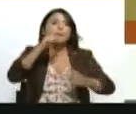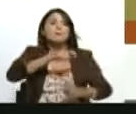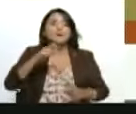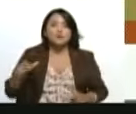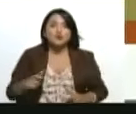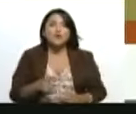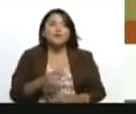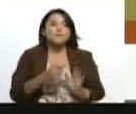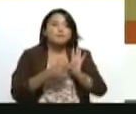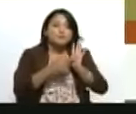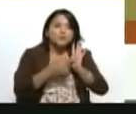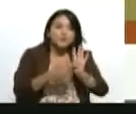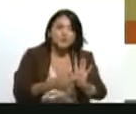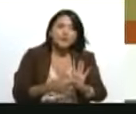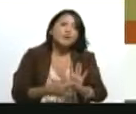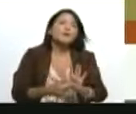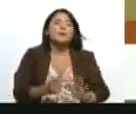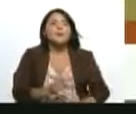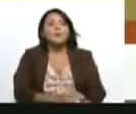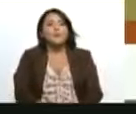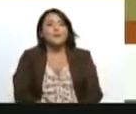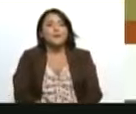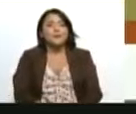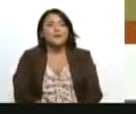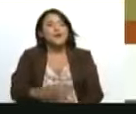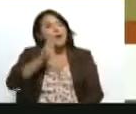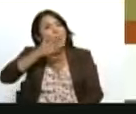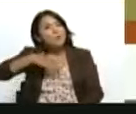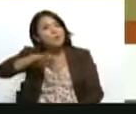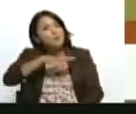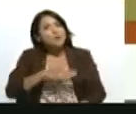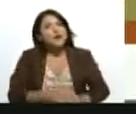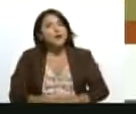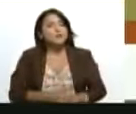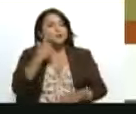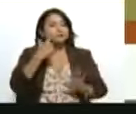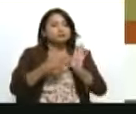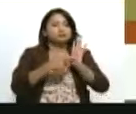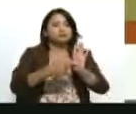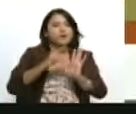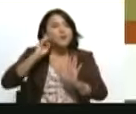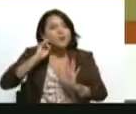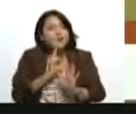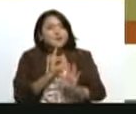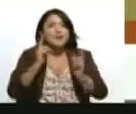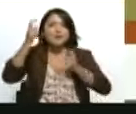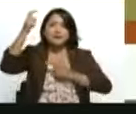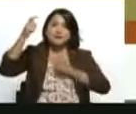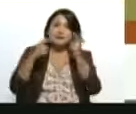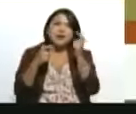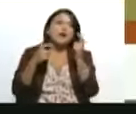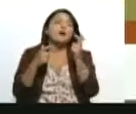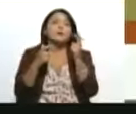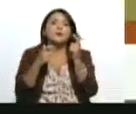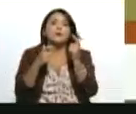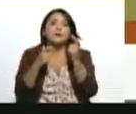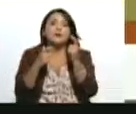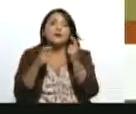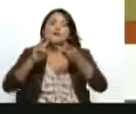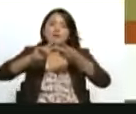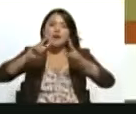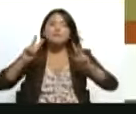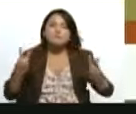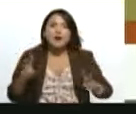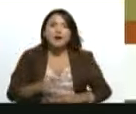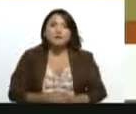expresión de un pueblo que no se rinde, de un pueblo que levanta las banderas de Bolívar, de Chávez, que levanta las banderas de la paz,